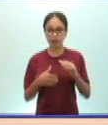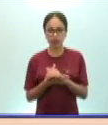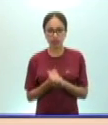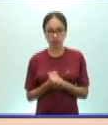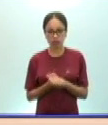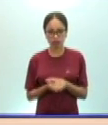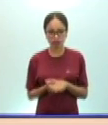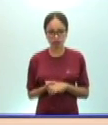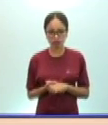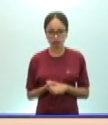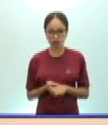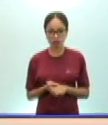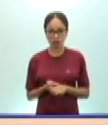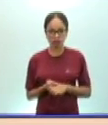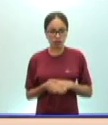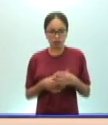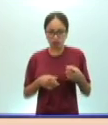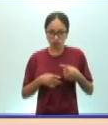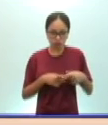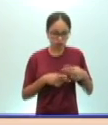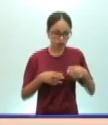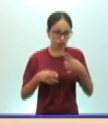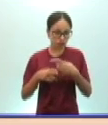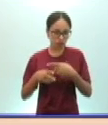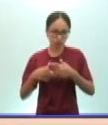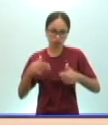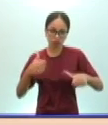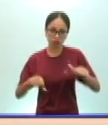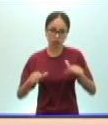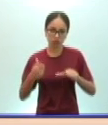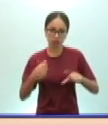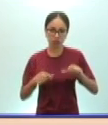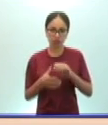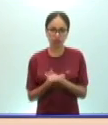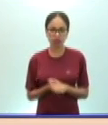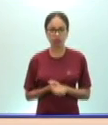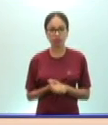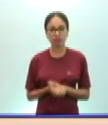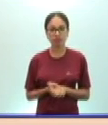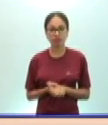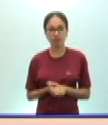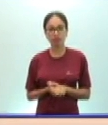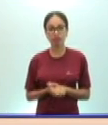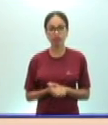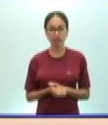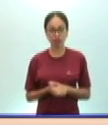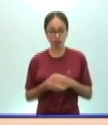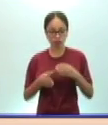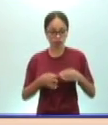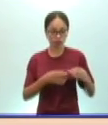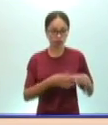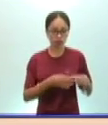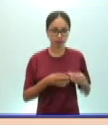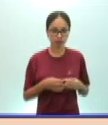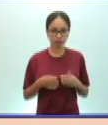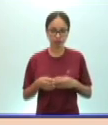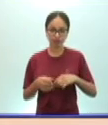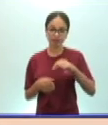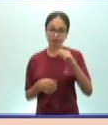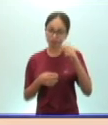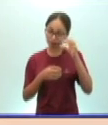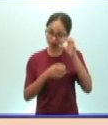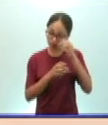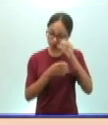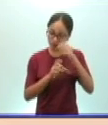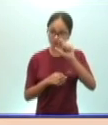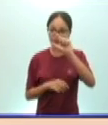mezcla heterogénea, que esos aspectos ya los hemos tratado en clase. Útiles de laboratorio. Por supuesto, ustedes